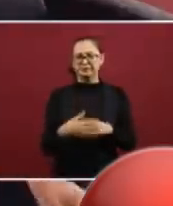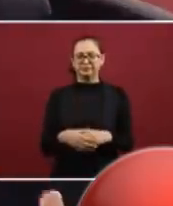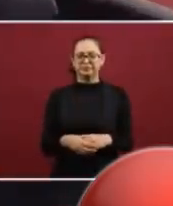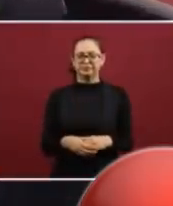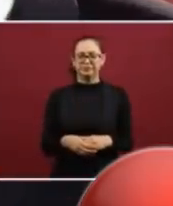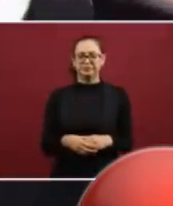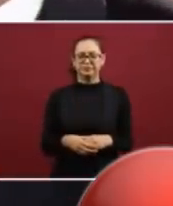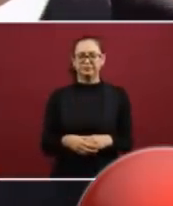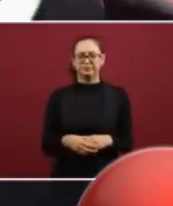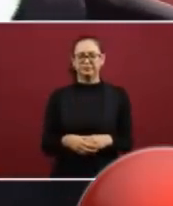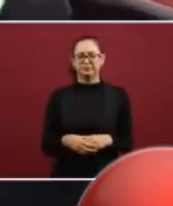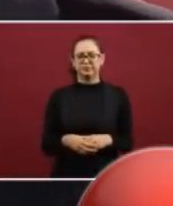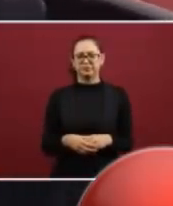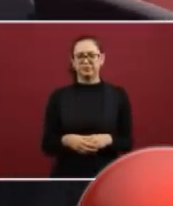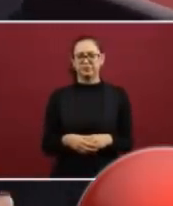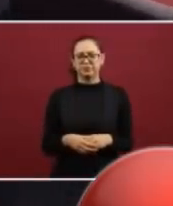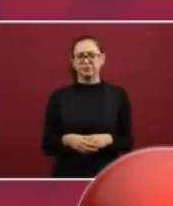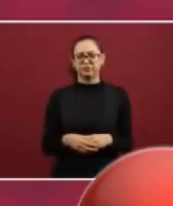ofreciendo